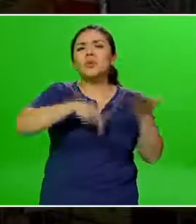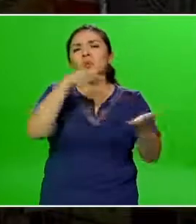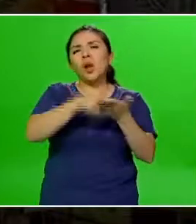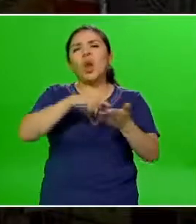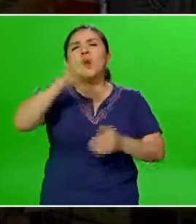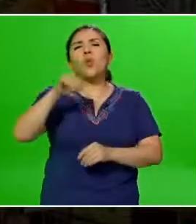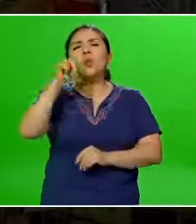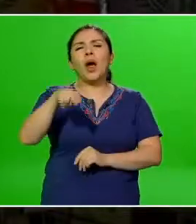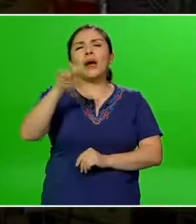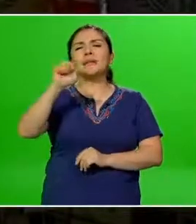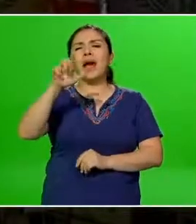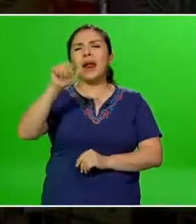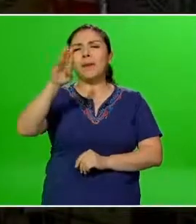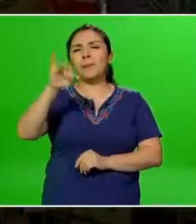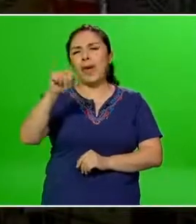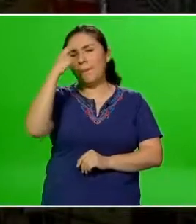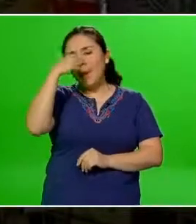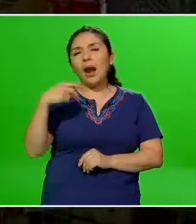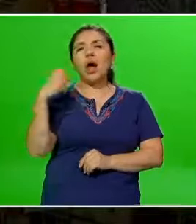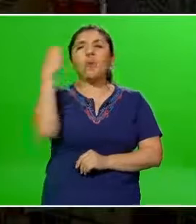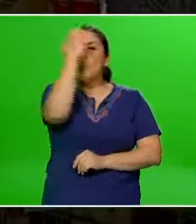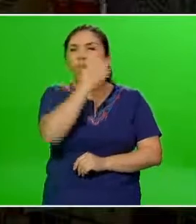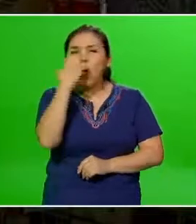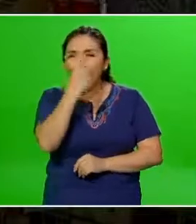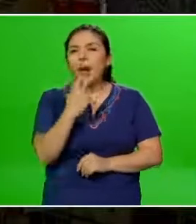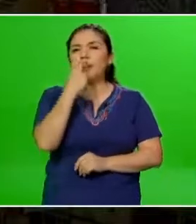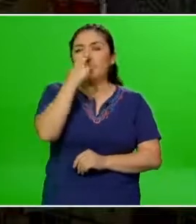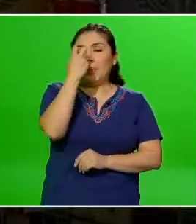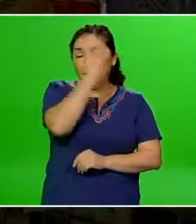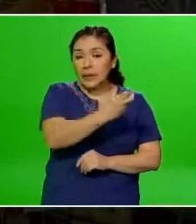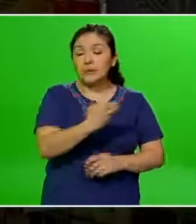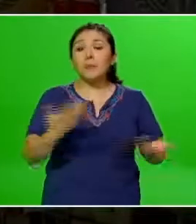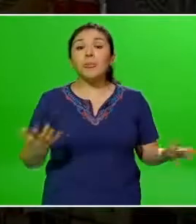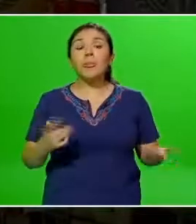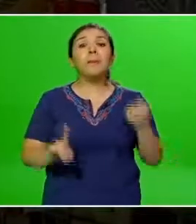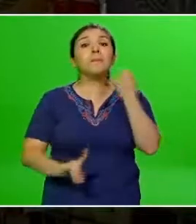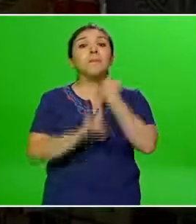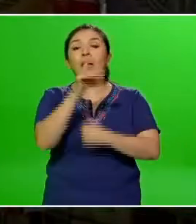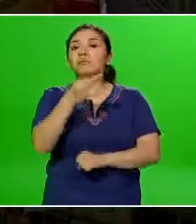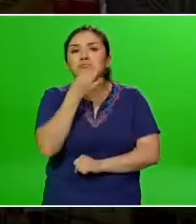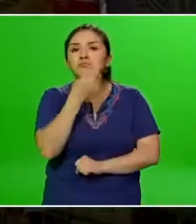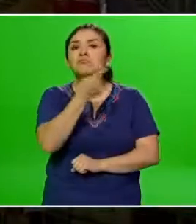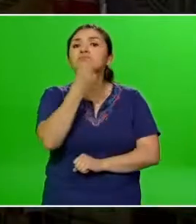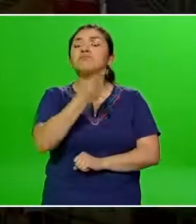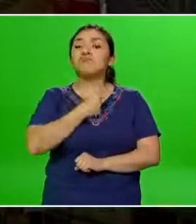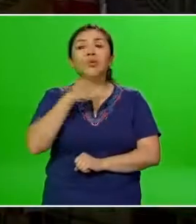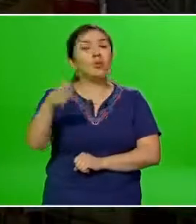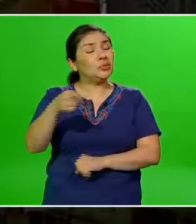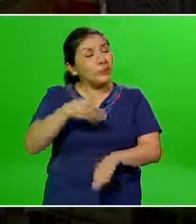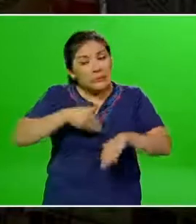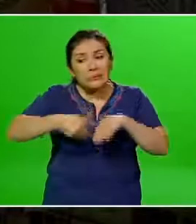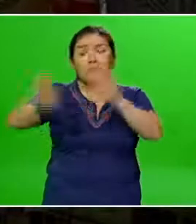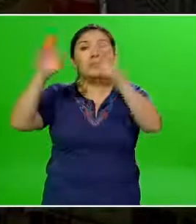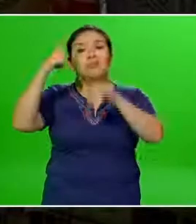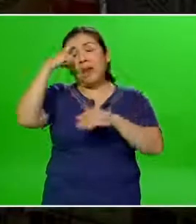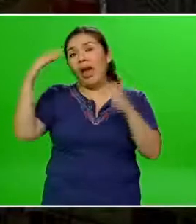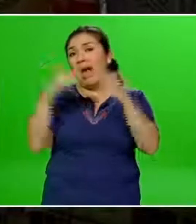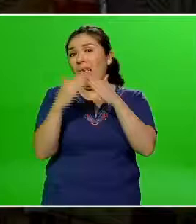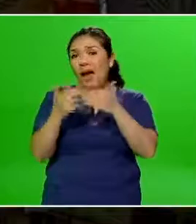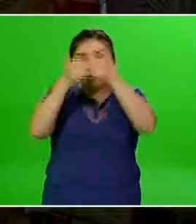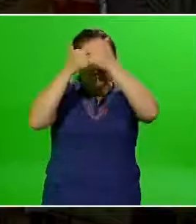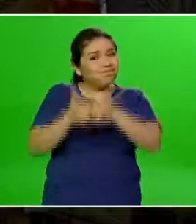Juan Sarabia a hacerme una prueba, y inmediatamente me dijeron que me fuera a aislar.